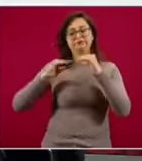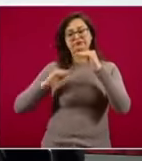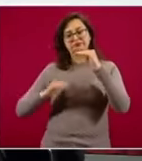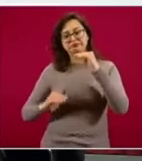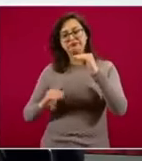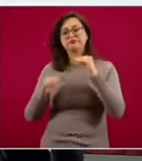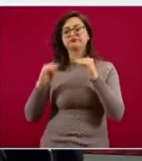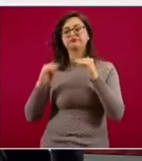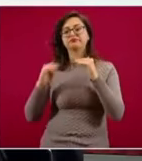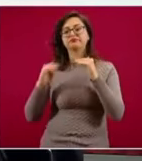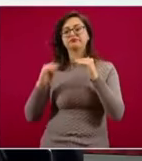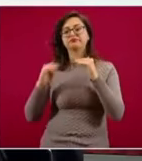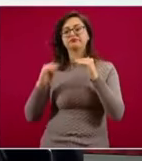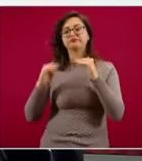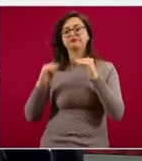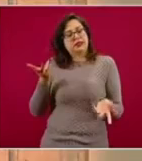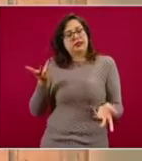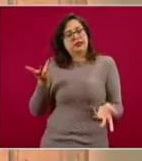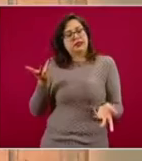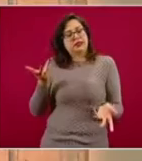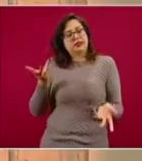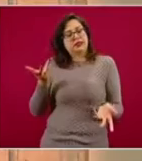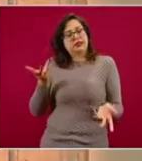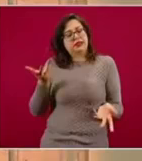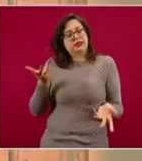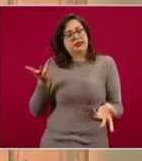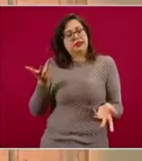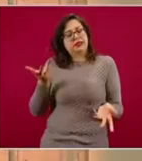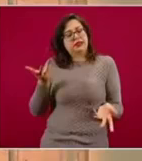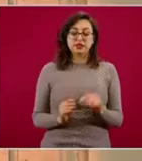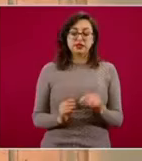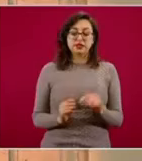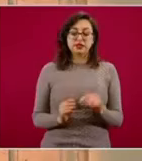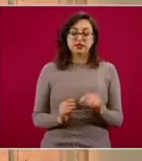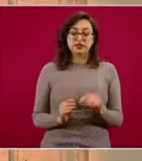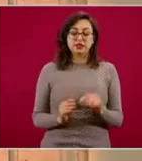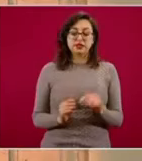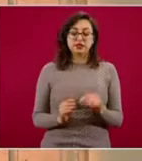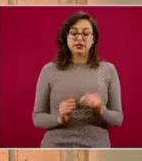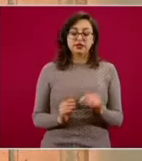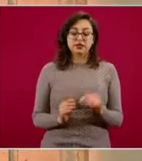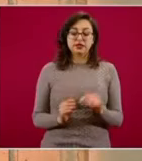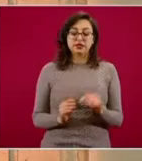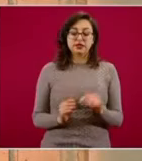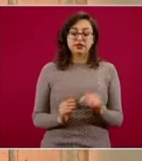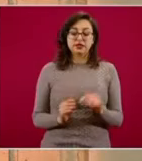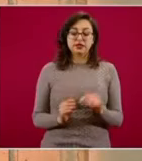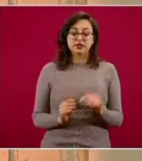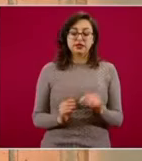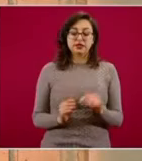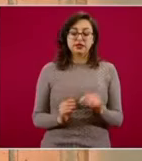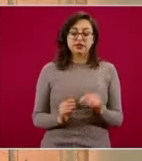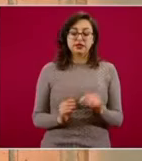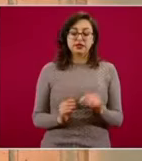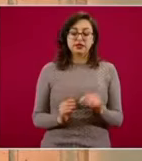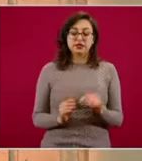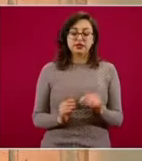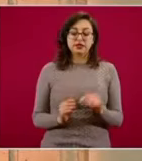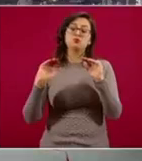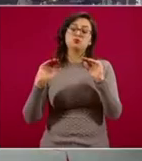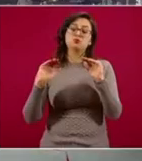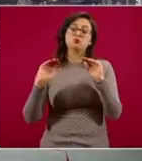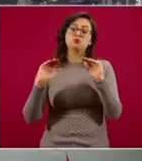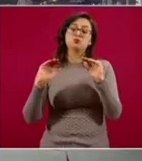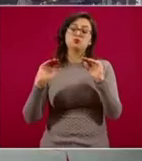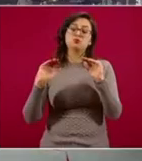puede verse a su vez disminuida y podemos lograr nuevamente una meseta o inclusive un ascenso,